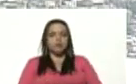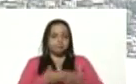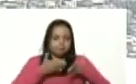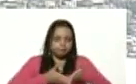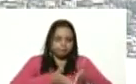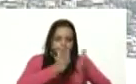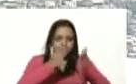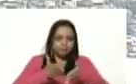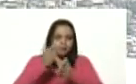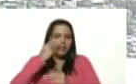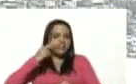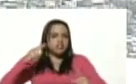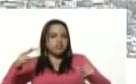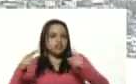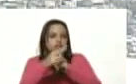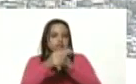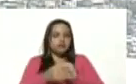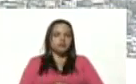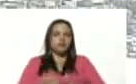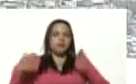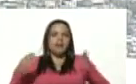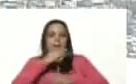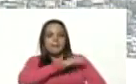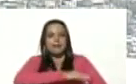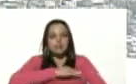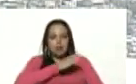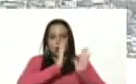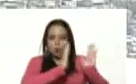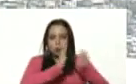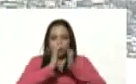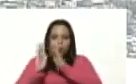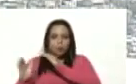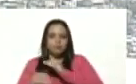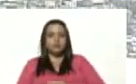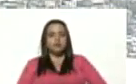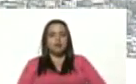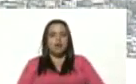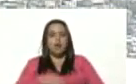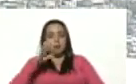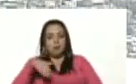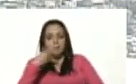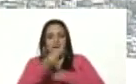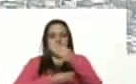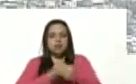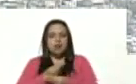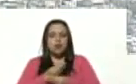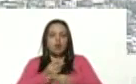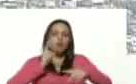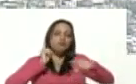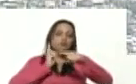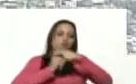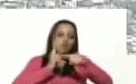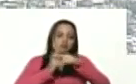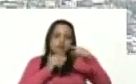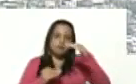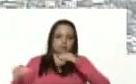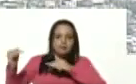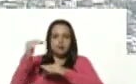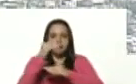redireccionada la visión como gran misión estructural, vamos a tener un impacto